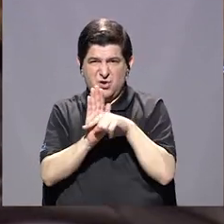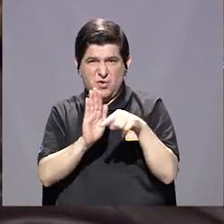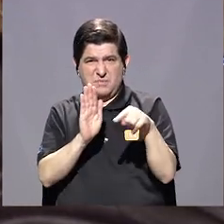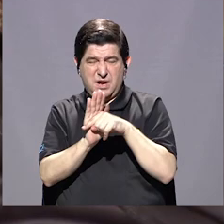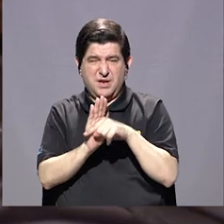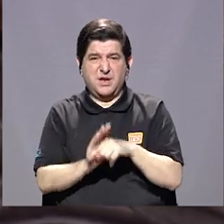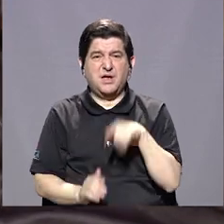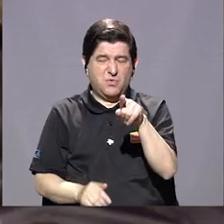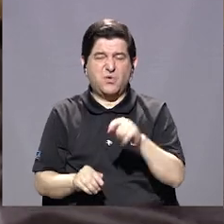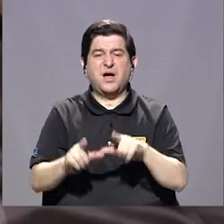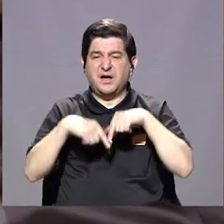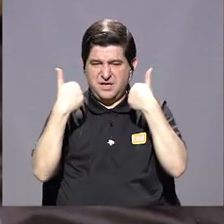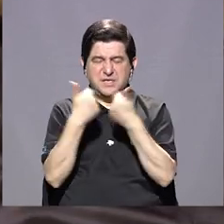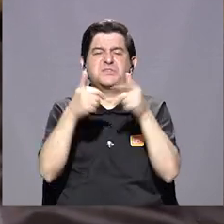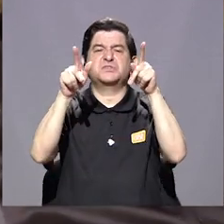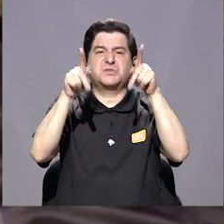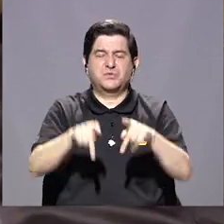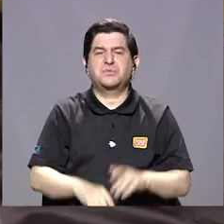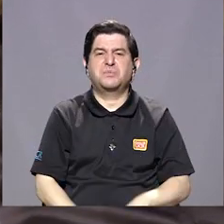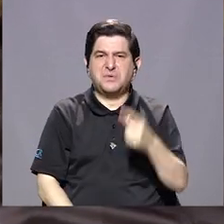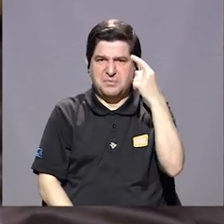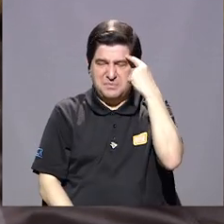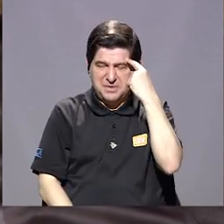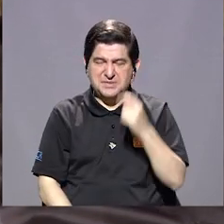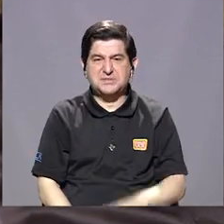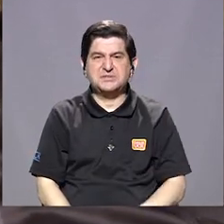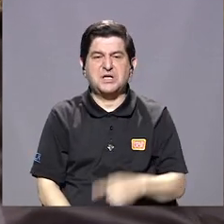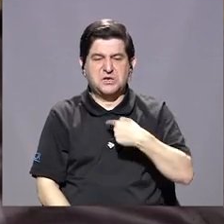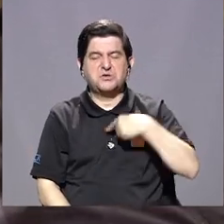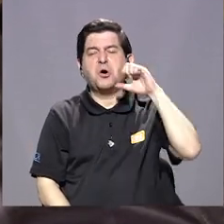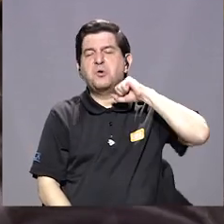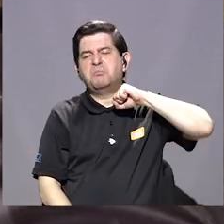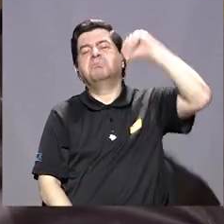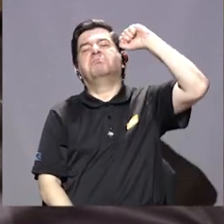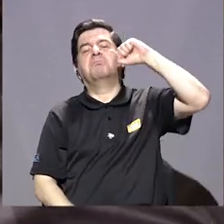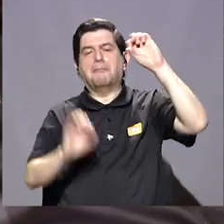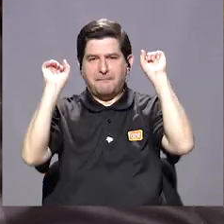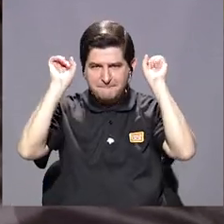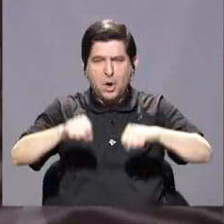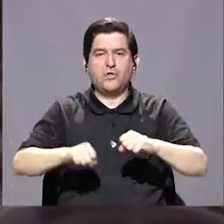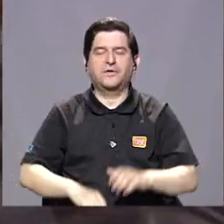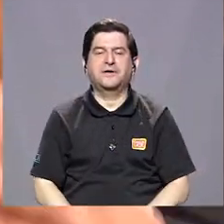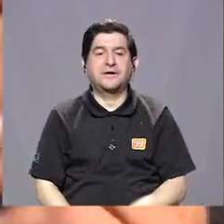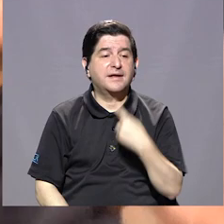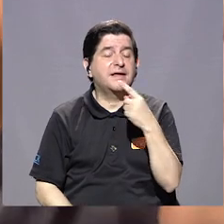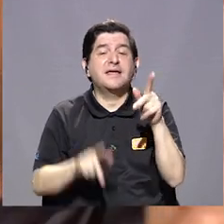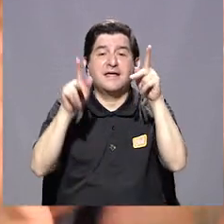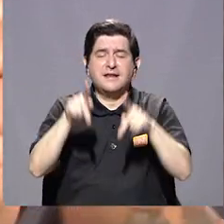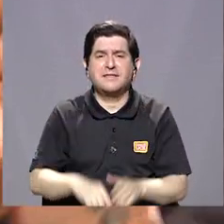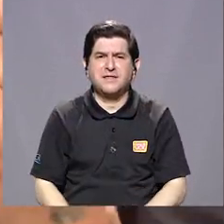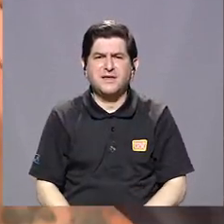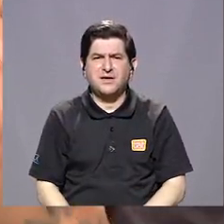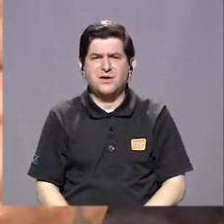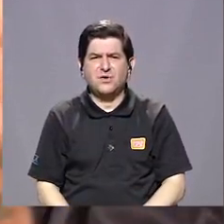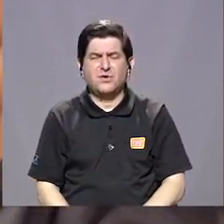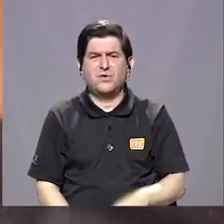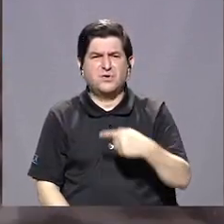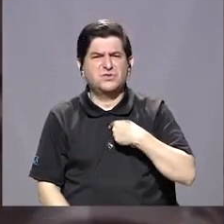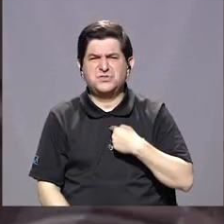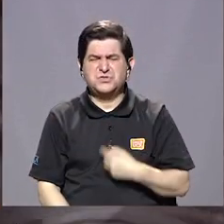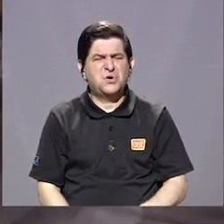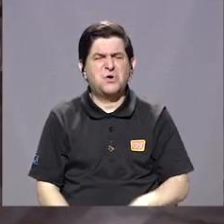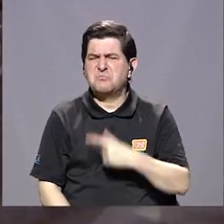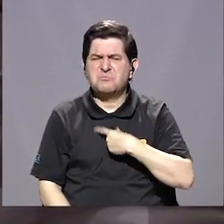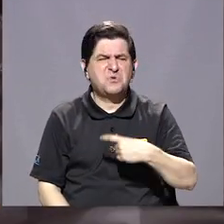formar parte de esa gente, pensé que podía terminar suicidándome. Y siempre le digo a la gente, ay, no, yo no tenía muchas ganas de